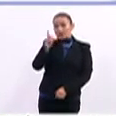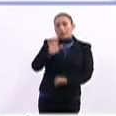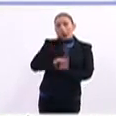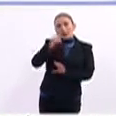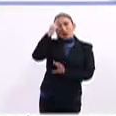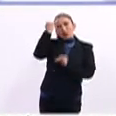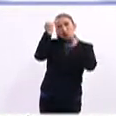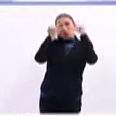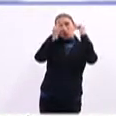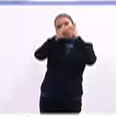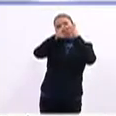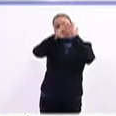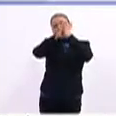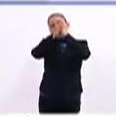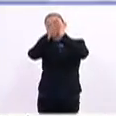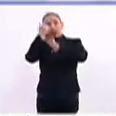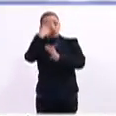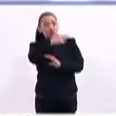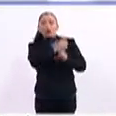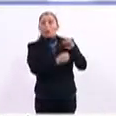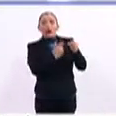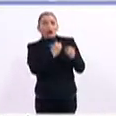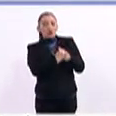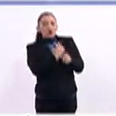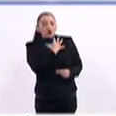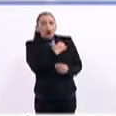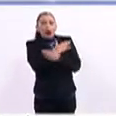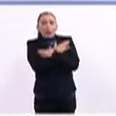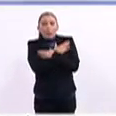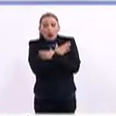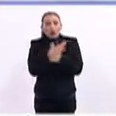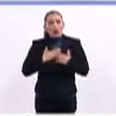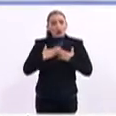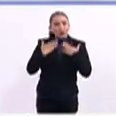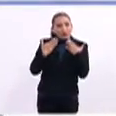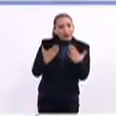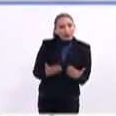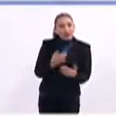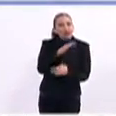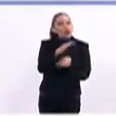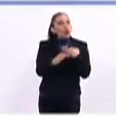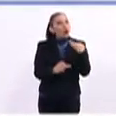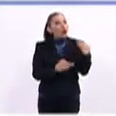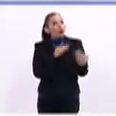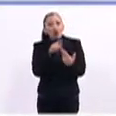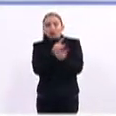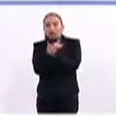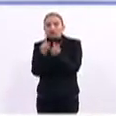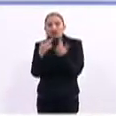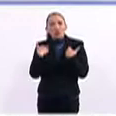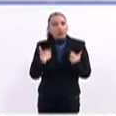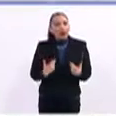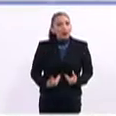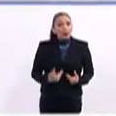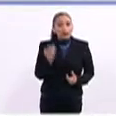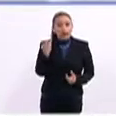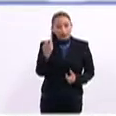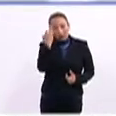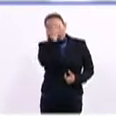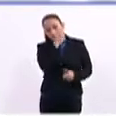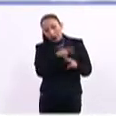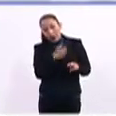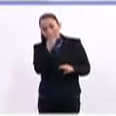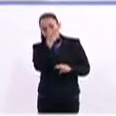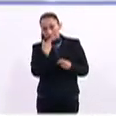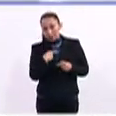pensamientos artísticos, lo que inspira sus obras, es el amor, la confianza y todo tipo de relaciones humanas. Esto lo analizan